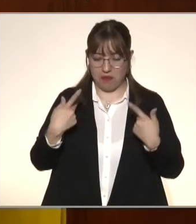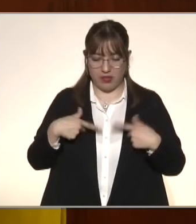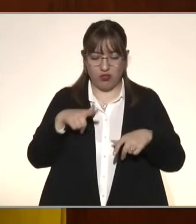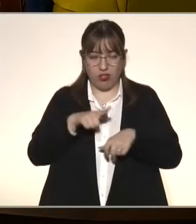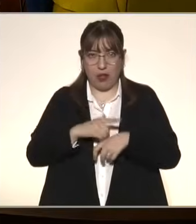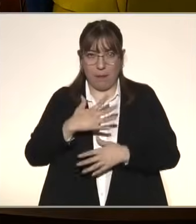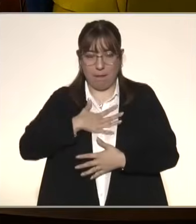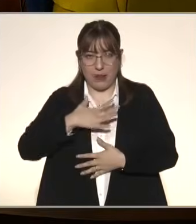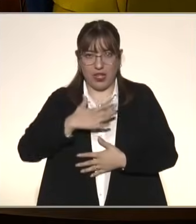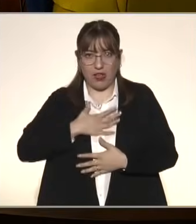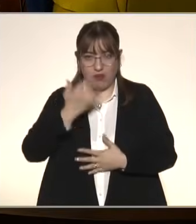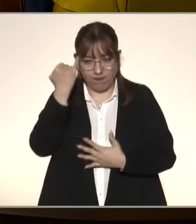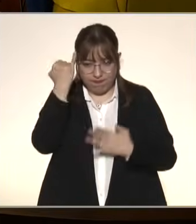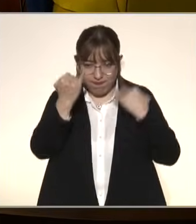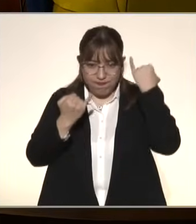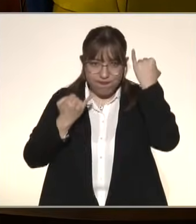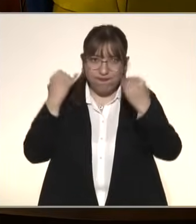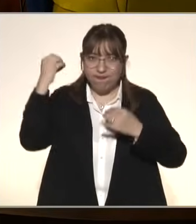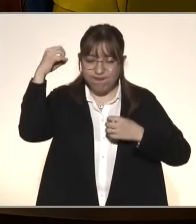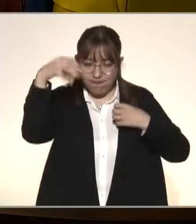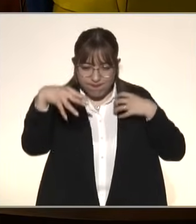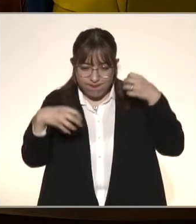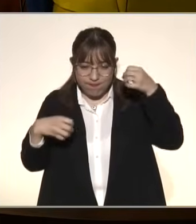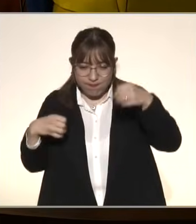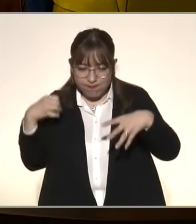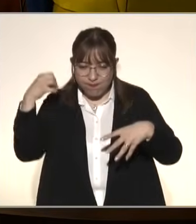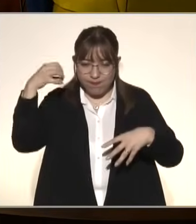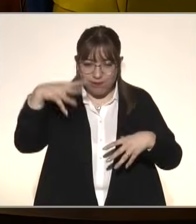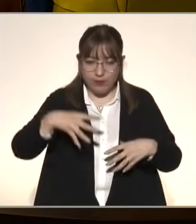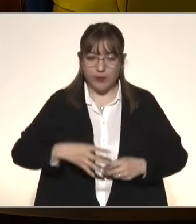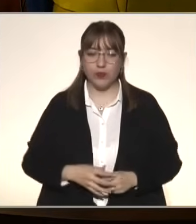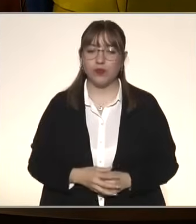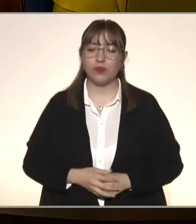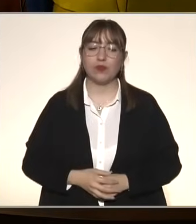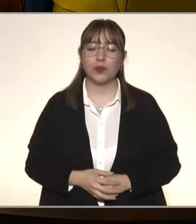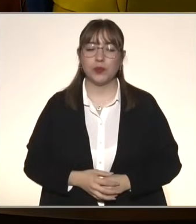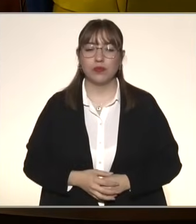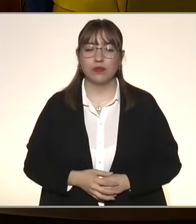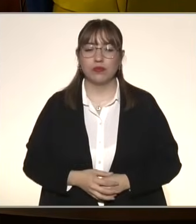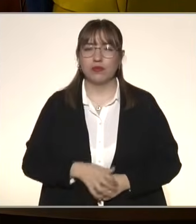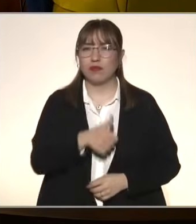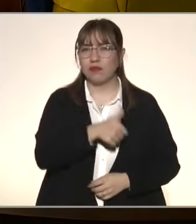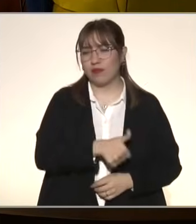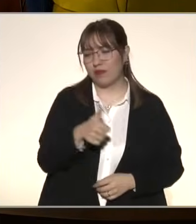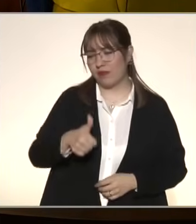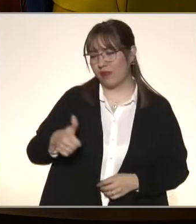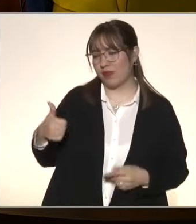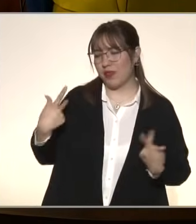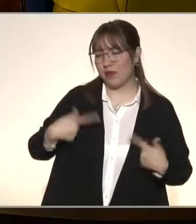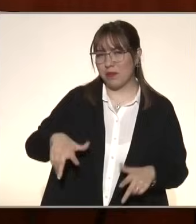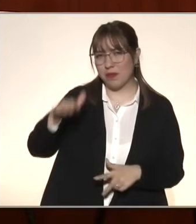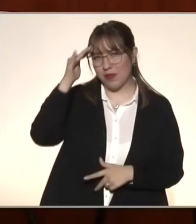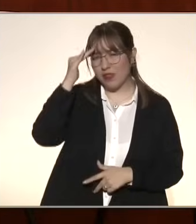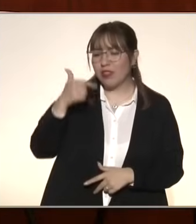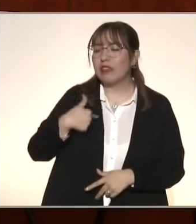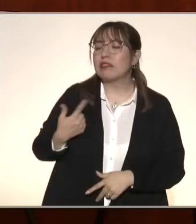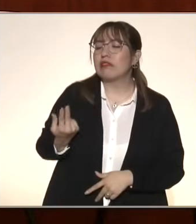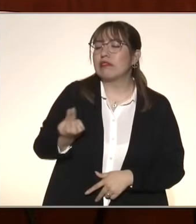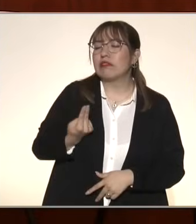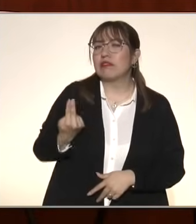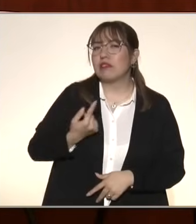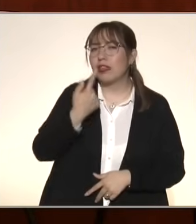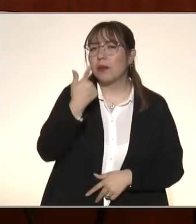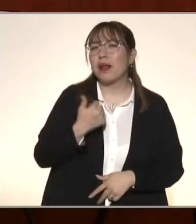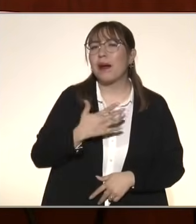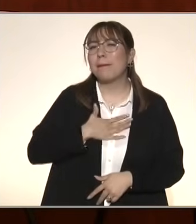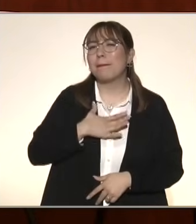Sí, completamente. Hacer como hacernos consciente de qué es lo que necesitamos, qué es lo que deseamos para